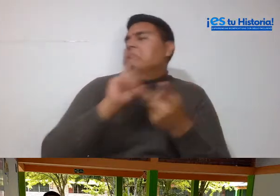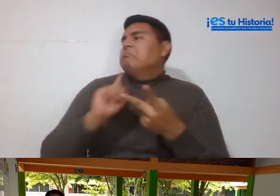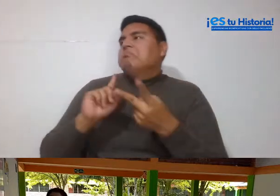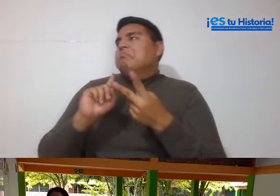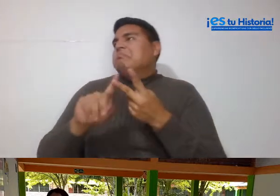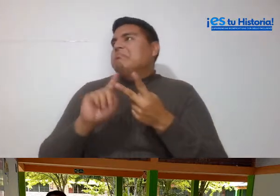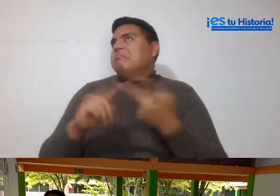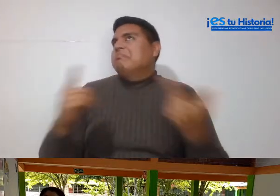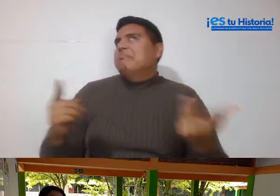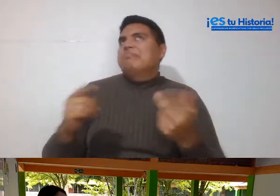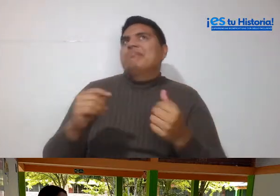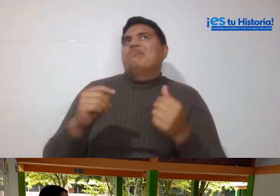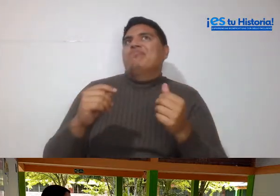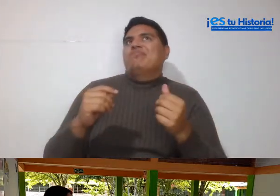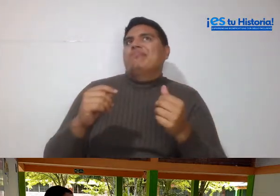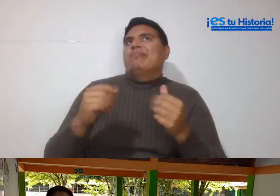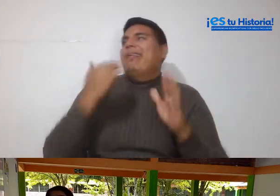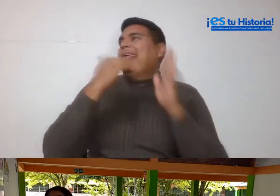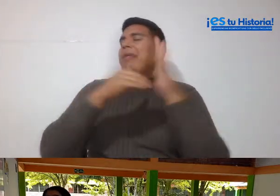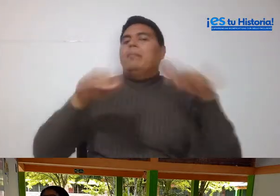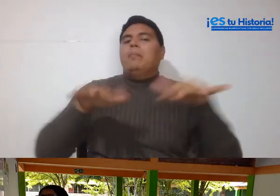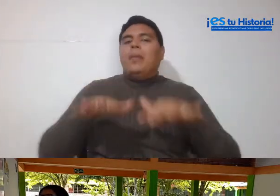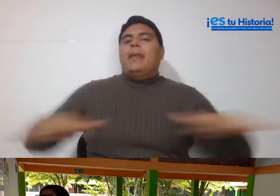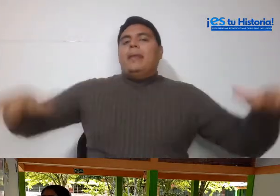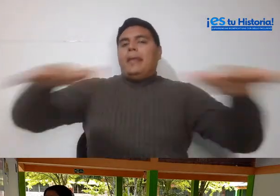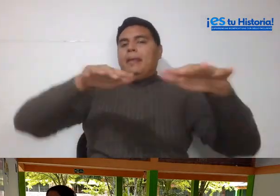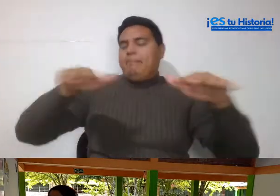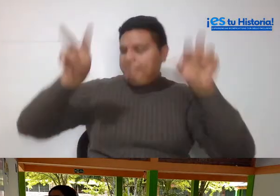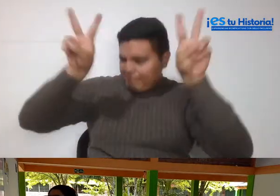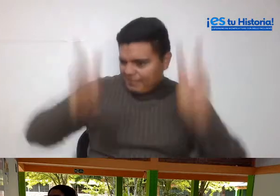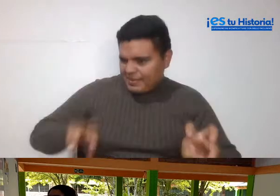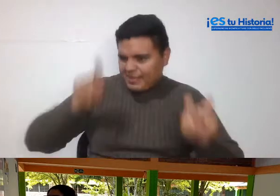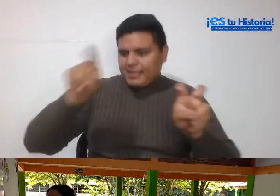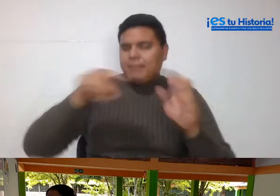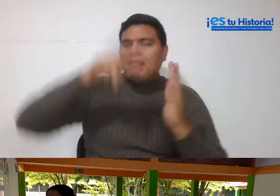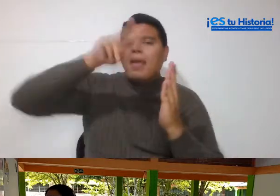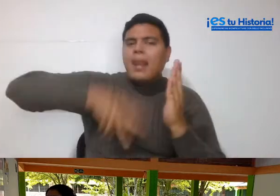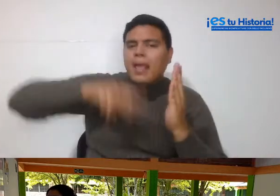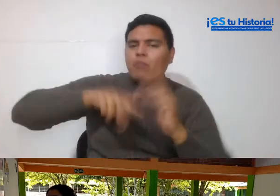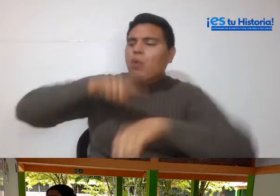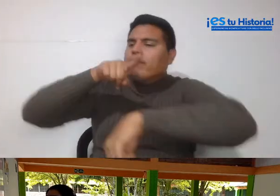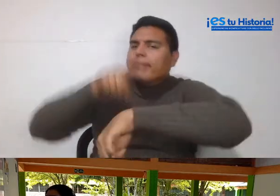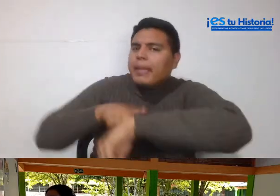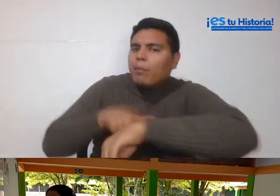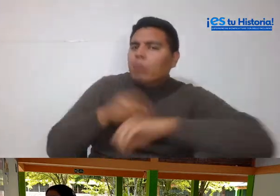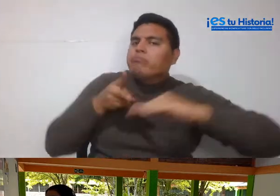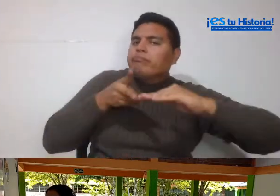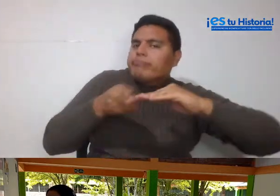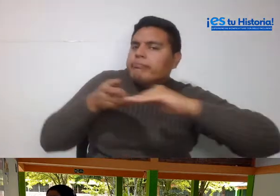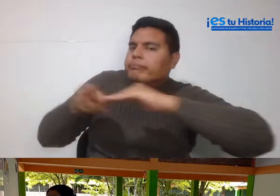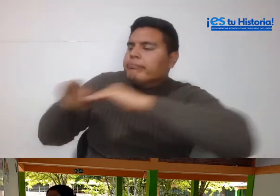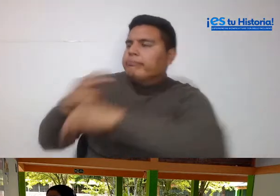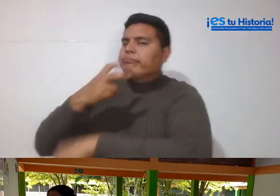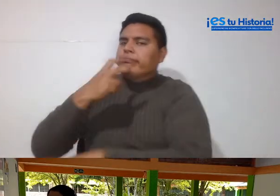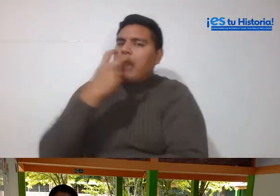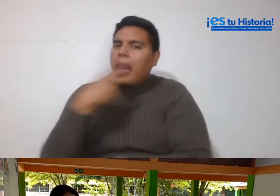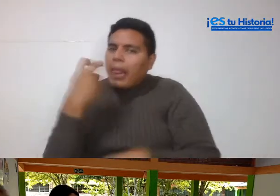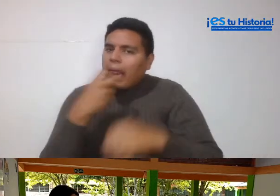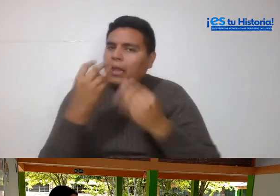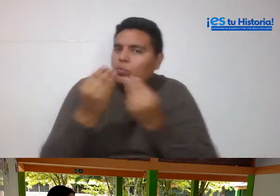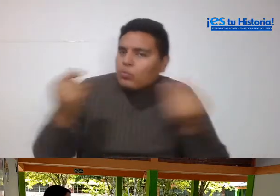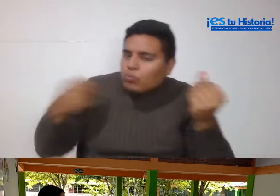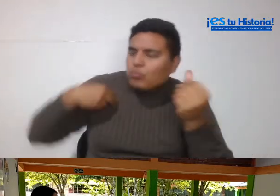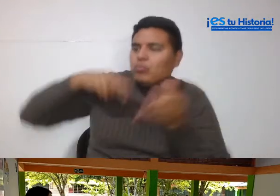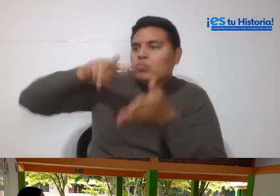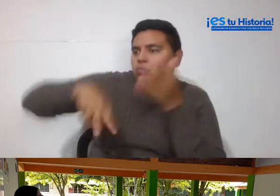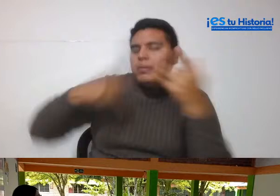de codificar un poco más despacio para que se comprenda mucho mejor la lectura, de leer más despacio. O sea, infinidad de situaciones